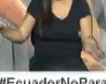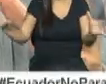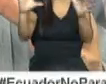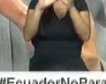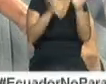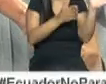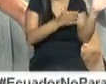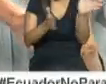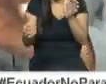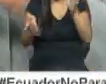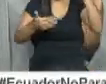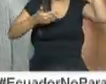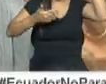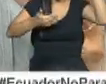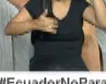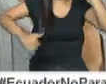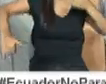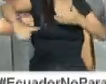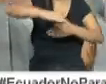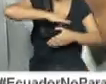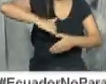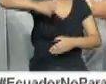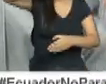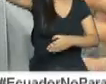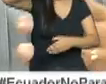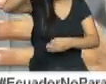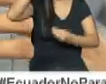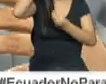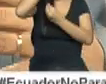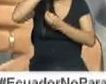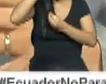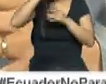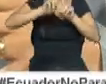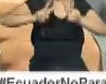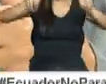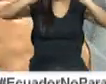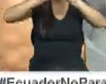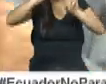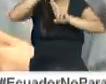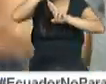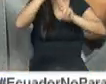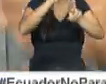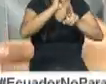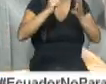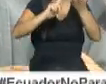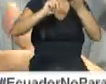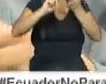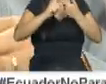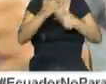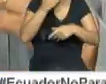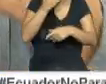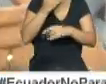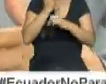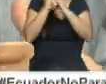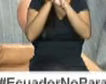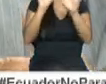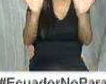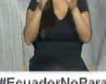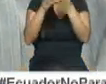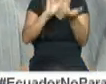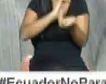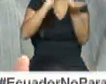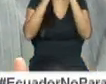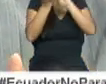cuestión de la democracia, de respeto a la institucionalidad, ¿no es cierto?, de evolucionar